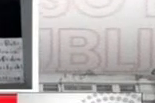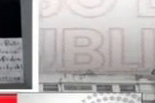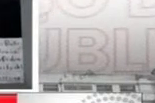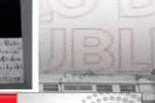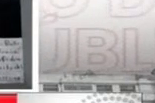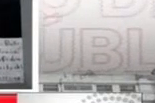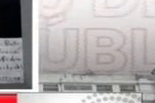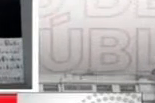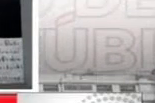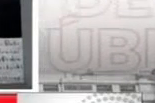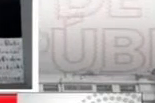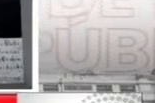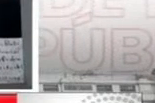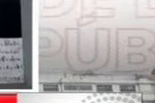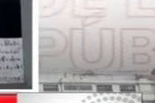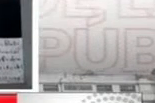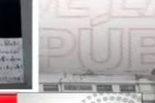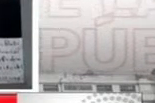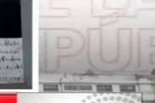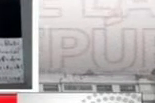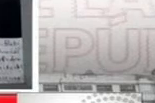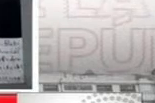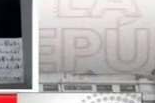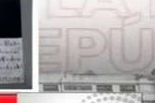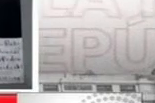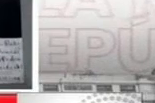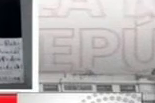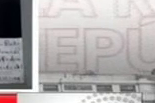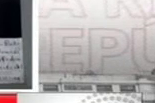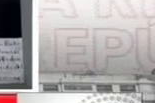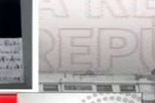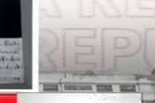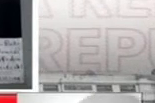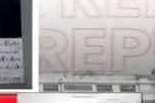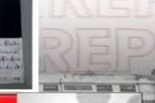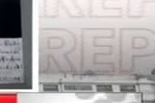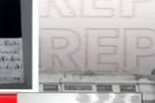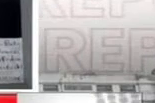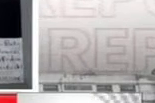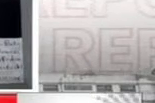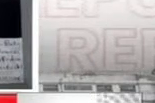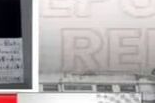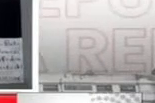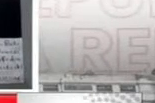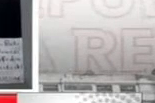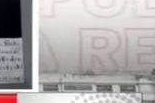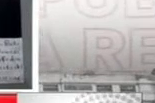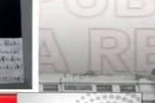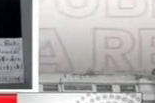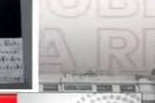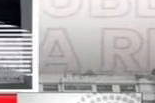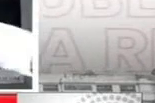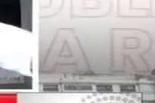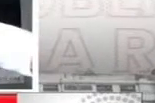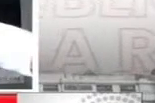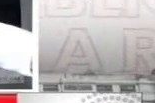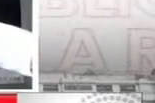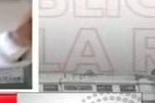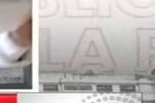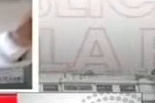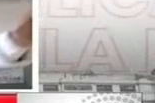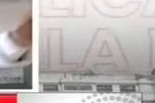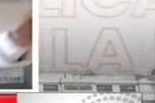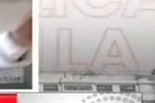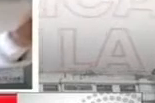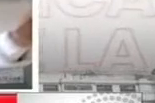puntualmente, quiero señalarle al señor congresista de Huancavelica, y tengo el reporte acá